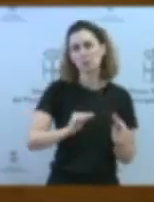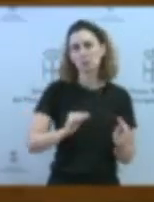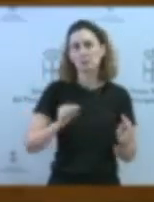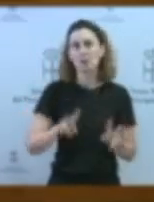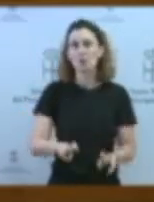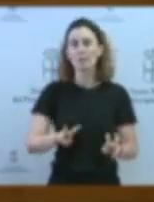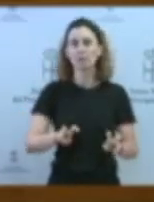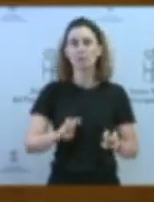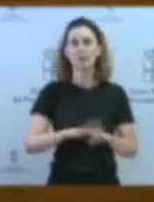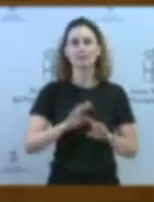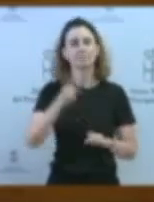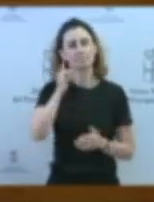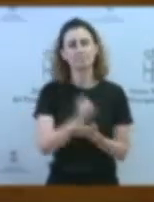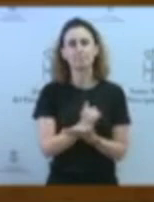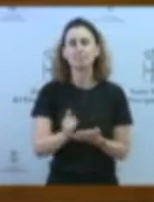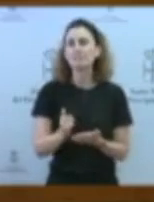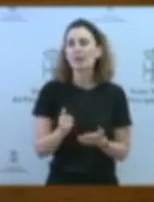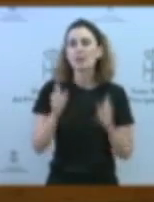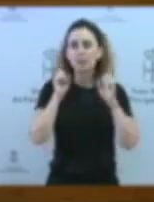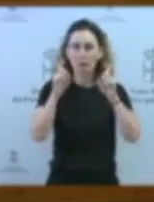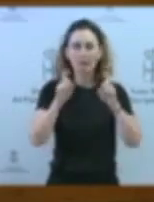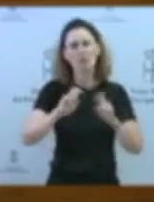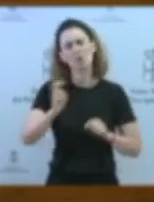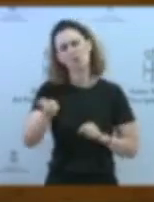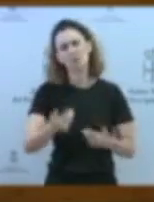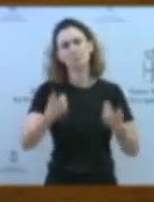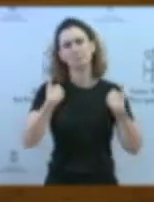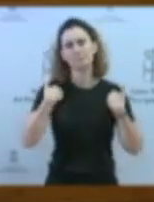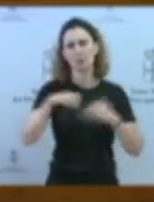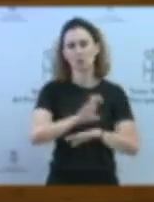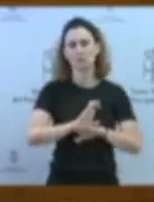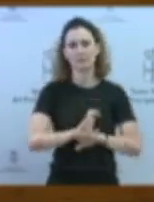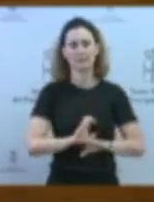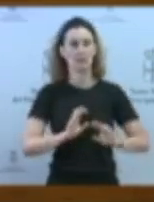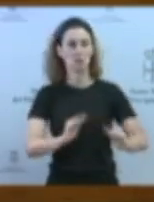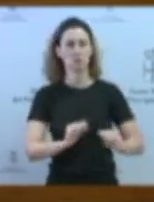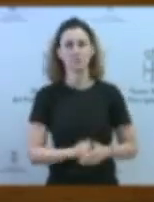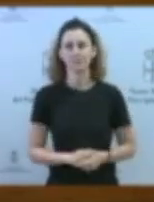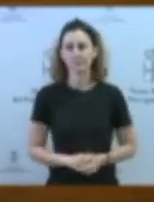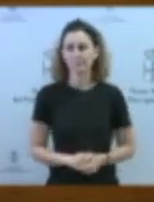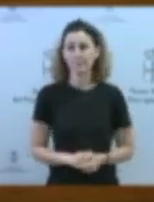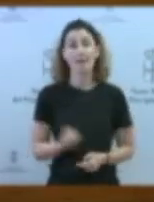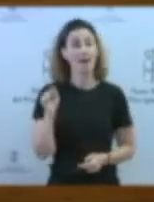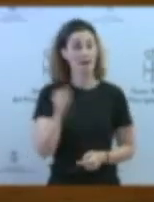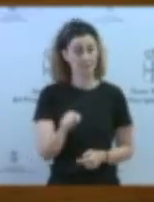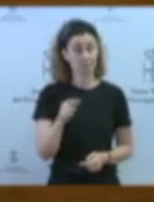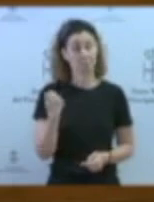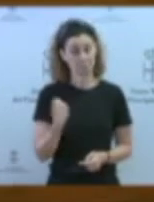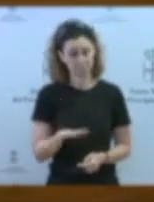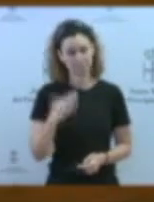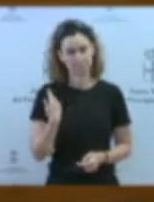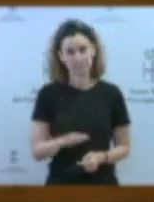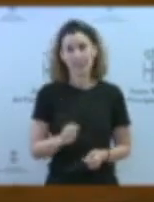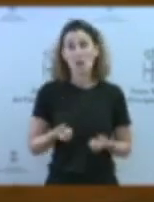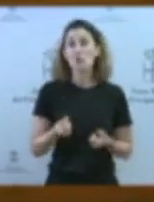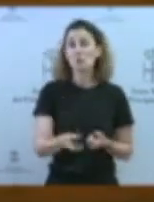que sea encomendada por la consejería competente en materia educativa. Ahí es nada. ¿Cuál es la ratio que tenemos en Asturias? En Asturias tenemos